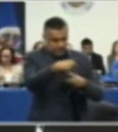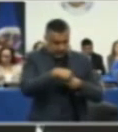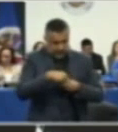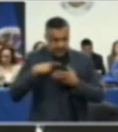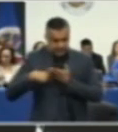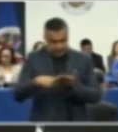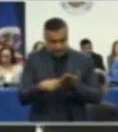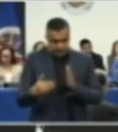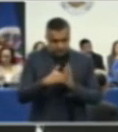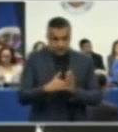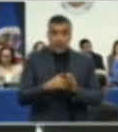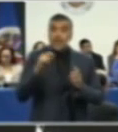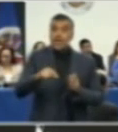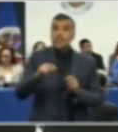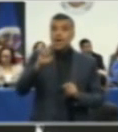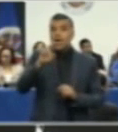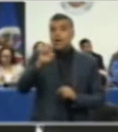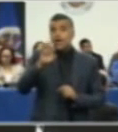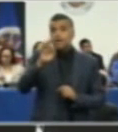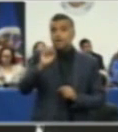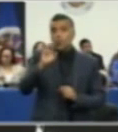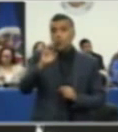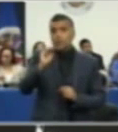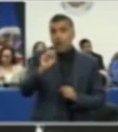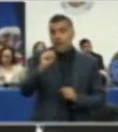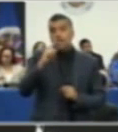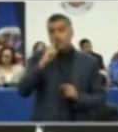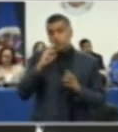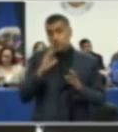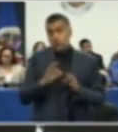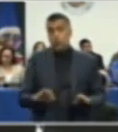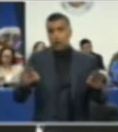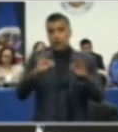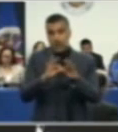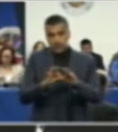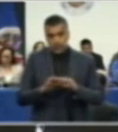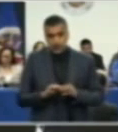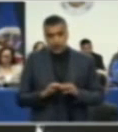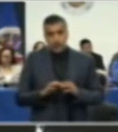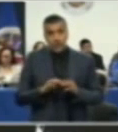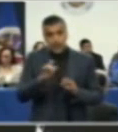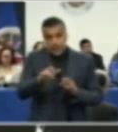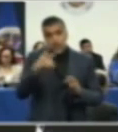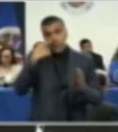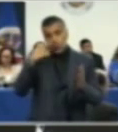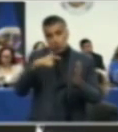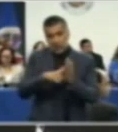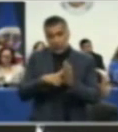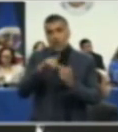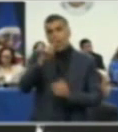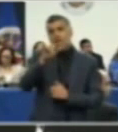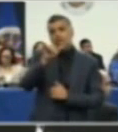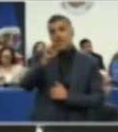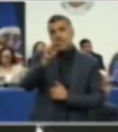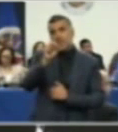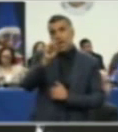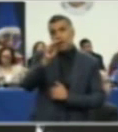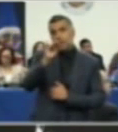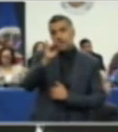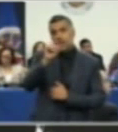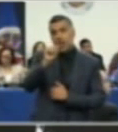respectivas. Estas reformas al Código Civil son muy importantes y en esto, conociendo de alguna forma la dinámica o la